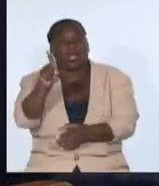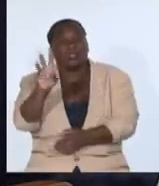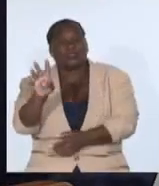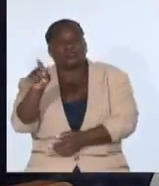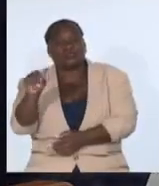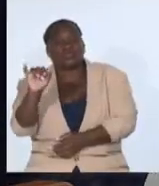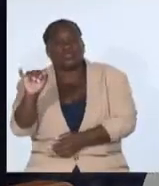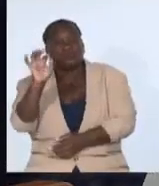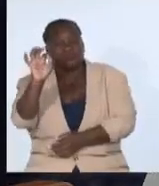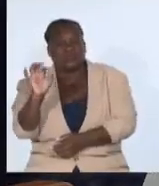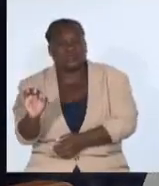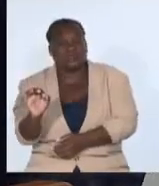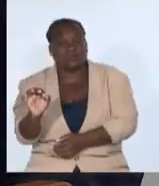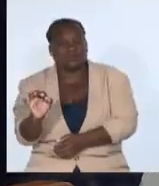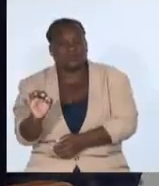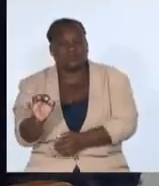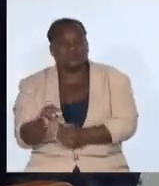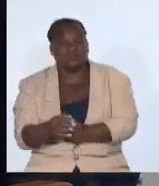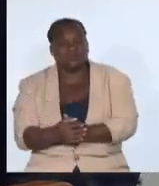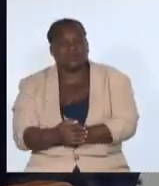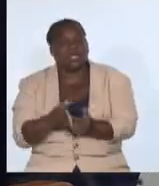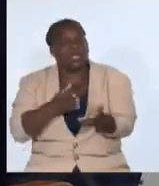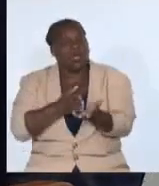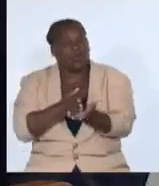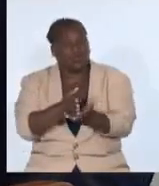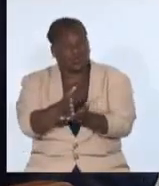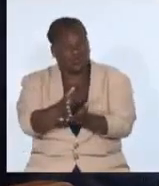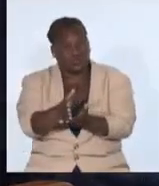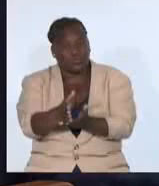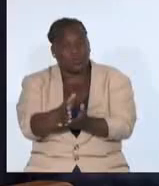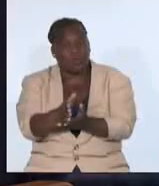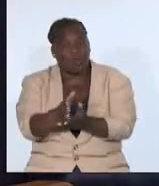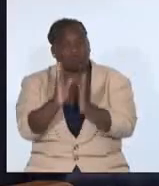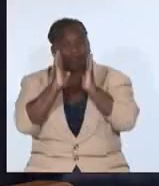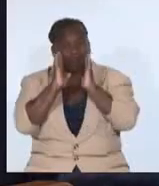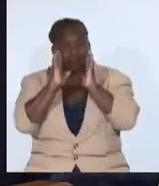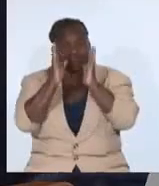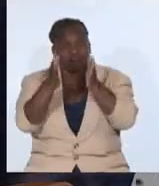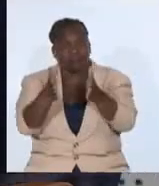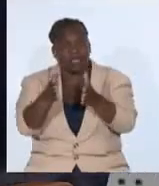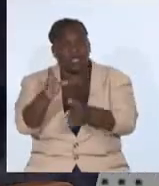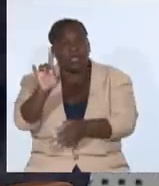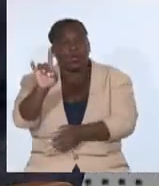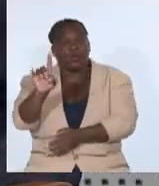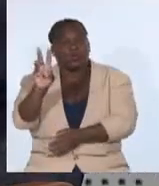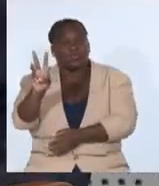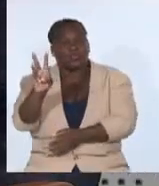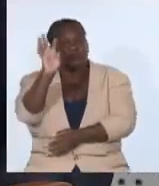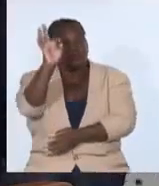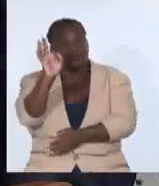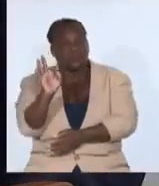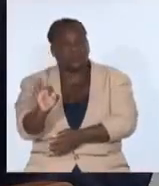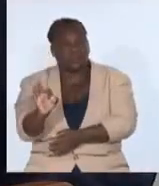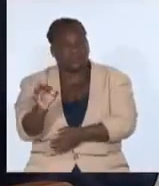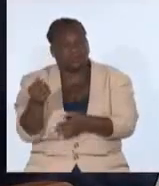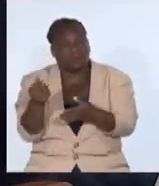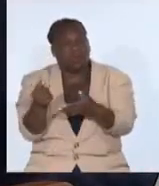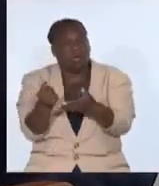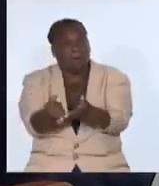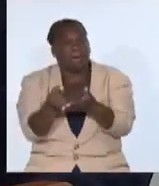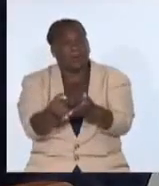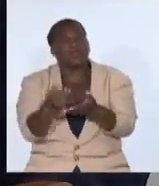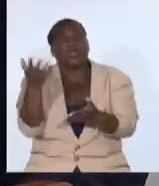sin embargo continúa altamente concentrado pues el 93% lo aportan los integrantes